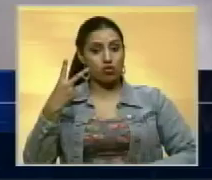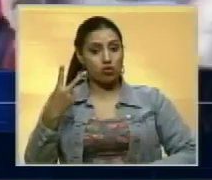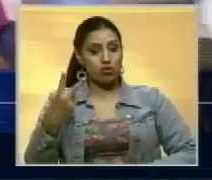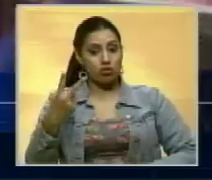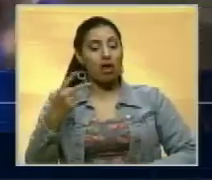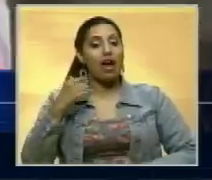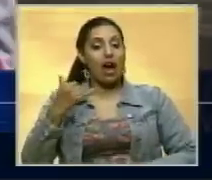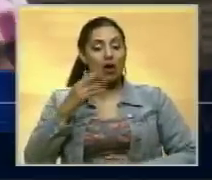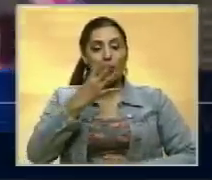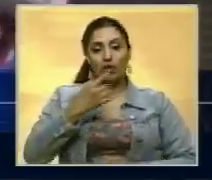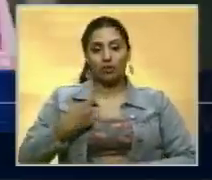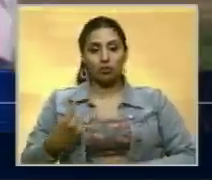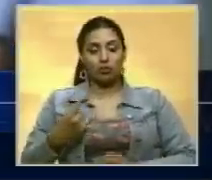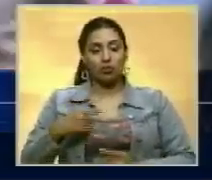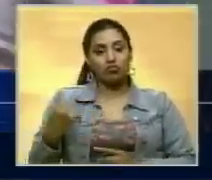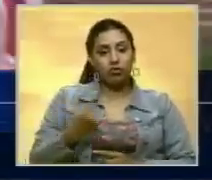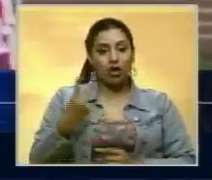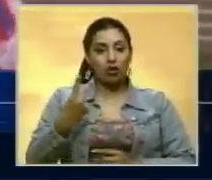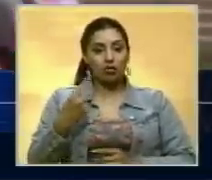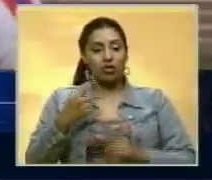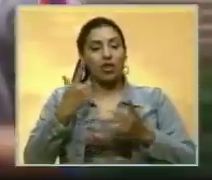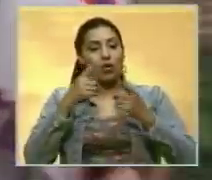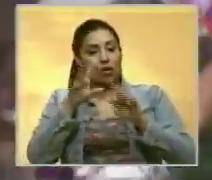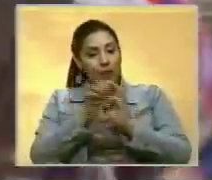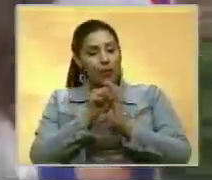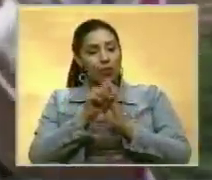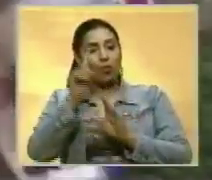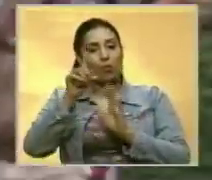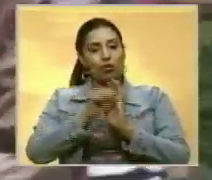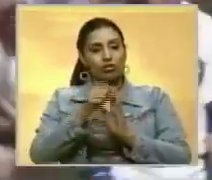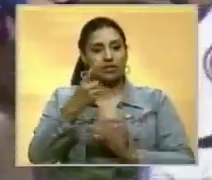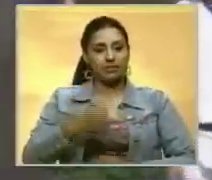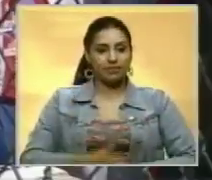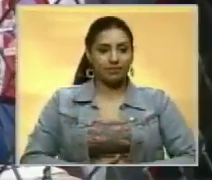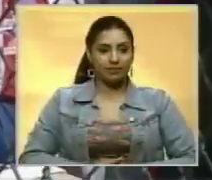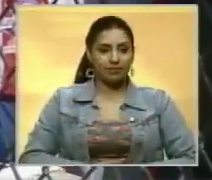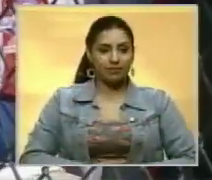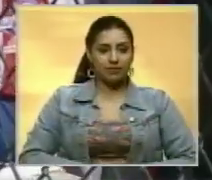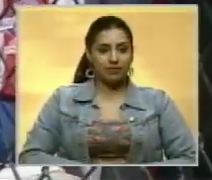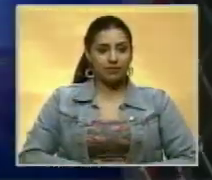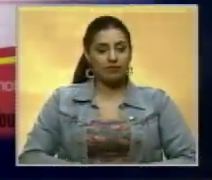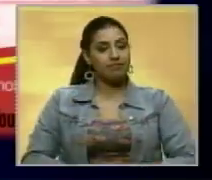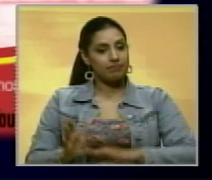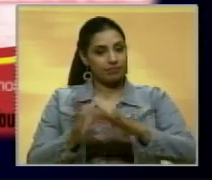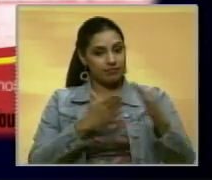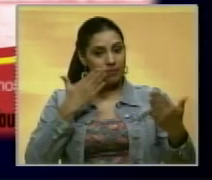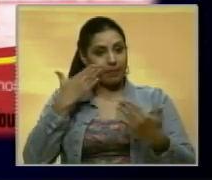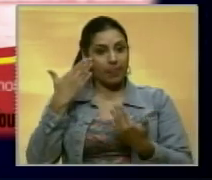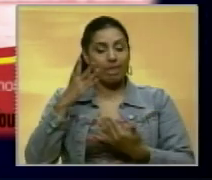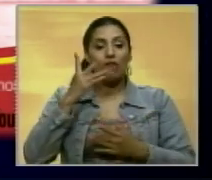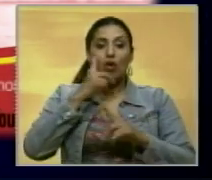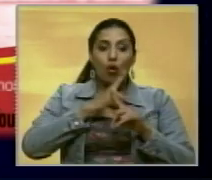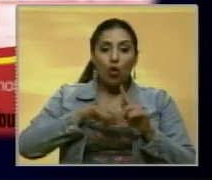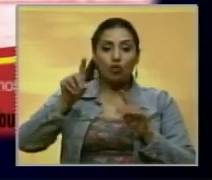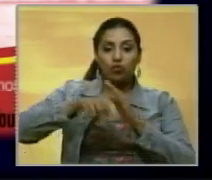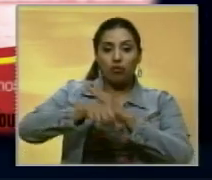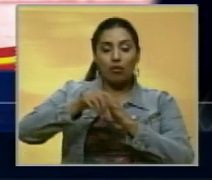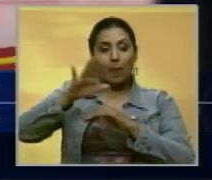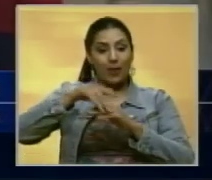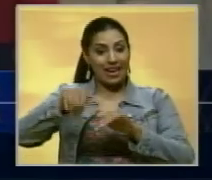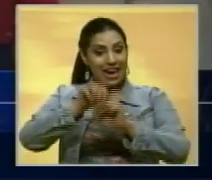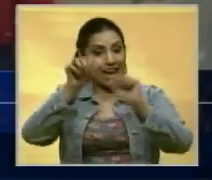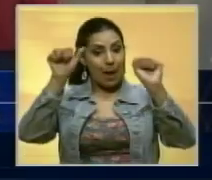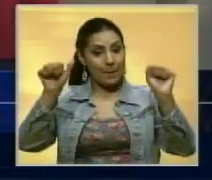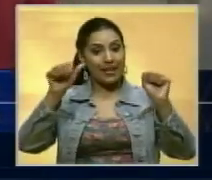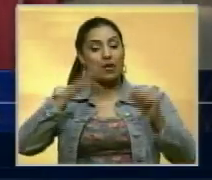Llegó de 4-1 con cuadrangular, 2 remolcadas, 1 anotada y ponche. Pasamos al fútbol, porque esta